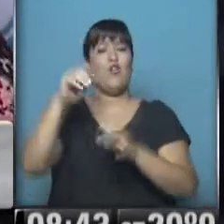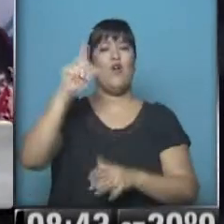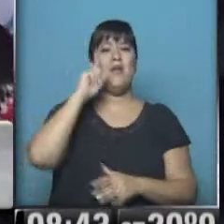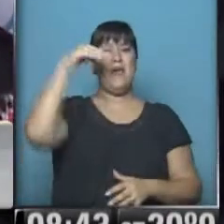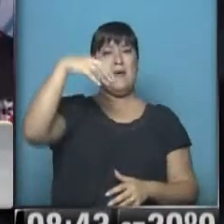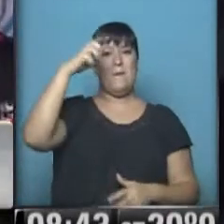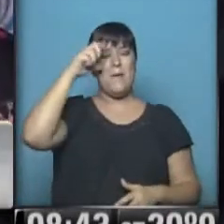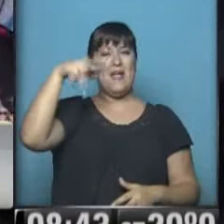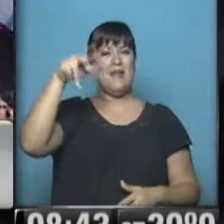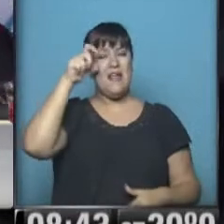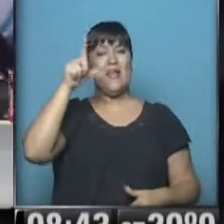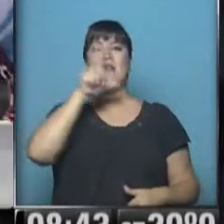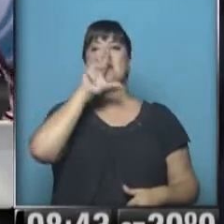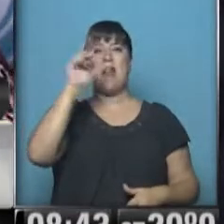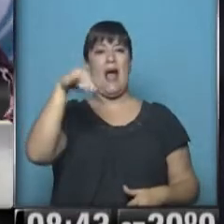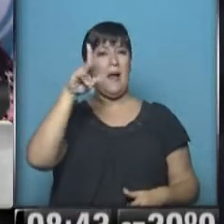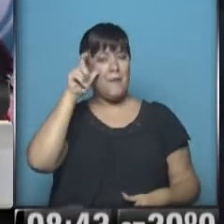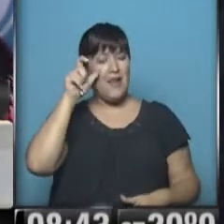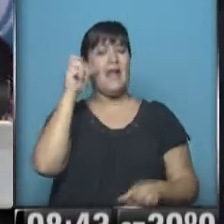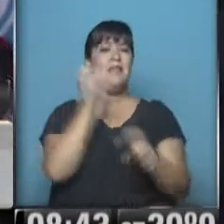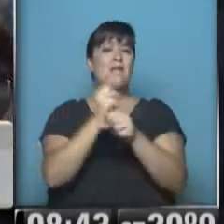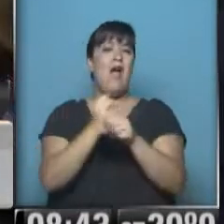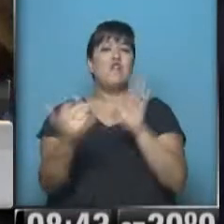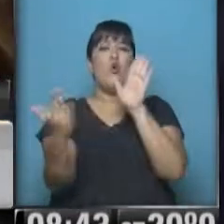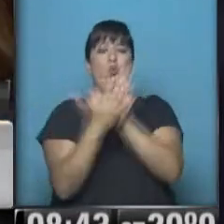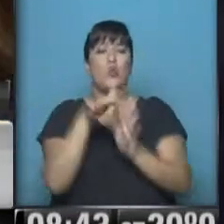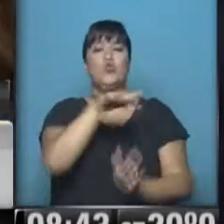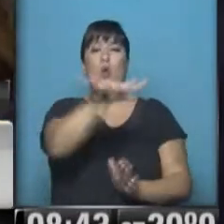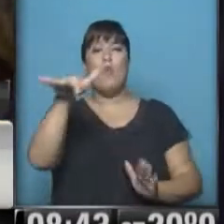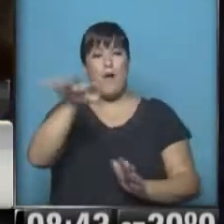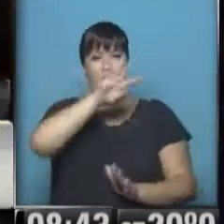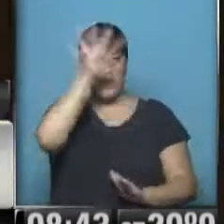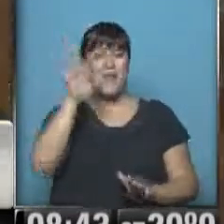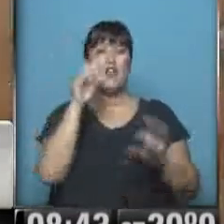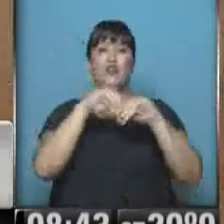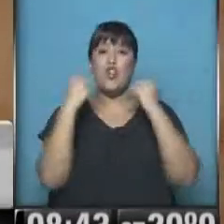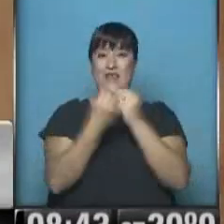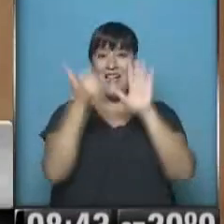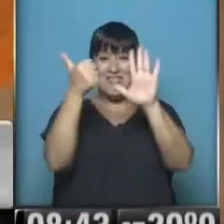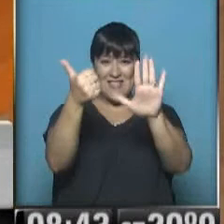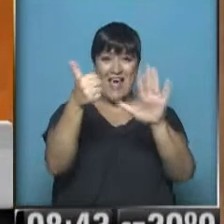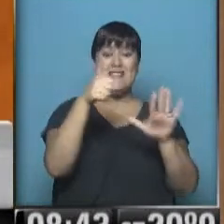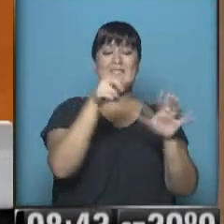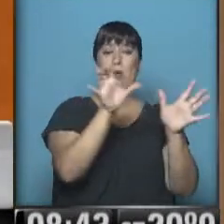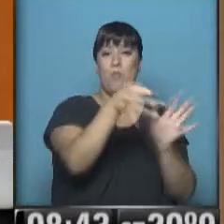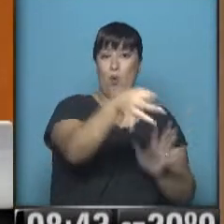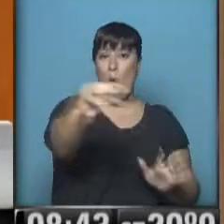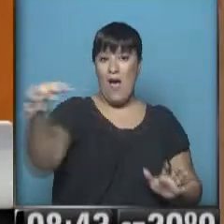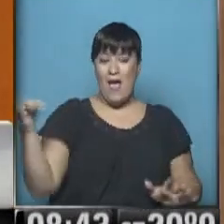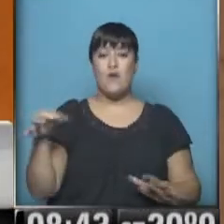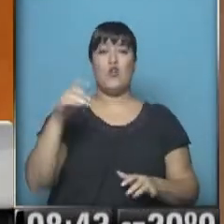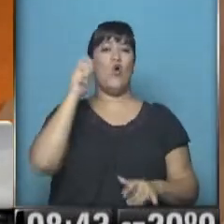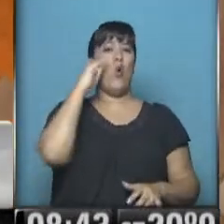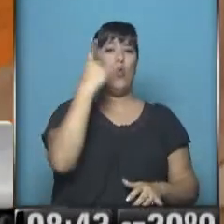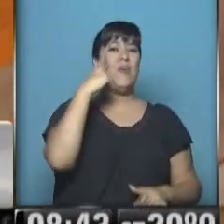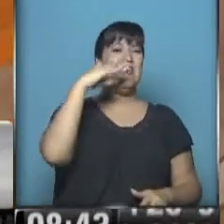trabajando con las distintas comunidades originarias, son 6 pueblos, los Huichi, los